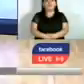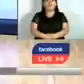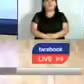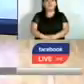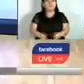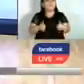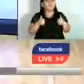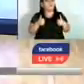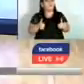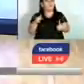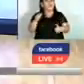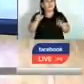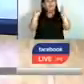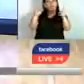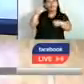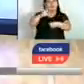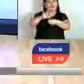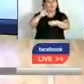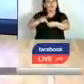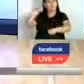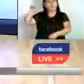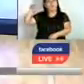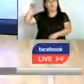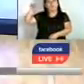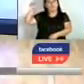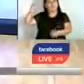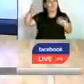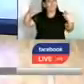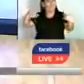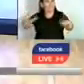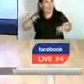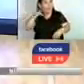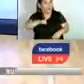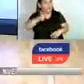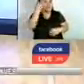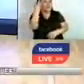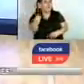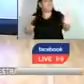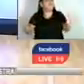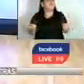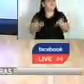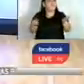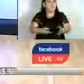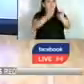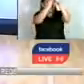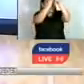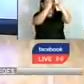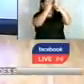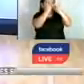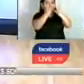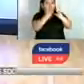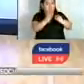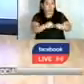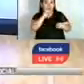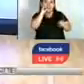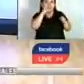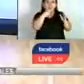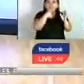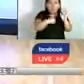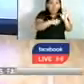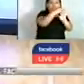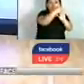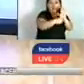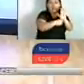Bien, y hablando siempre de elecciones, el Tribunal Supremo Electoral ha iniciado justamente este día el escrutinio final, tal y como lo establece el Código